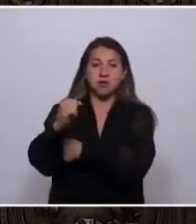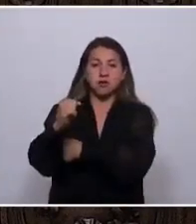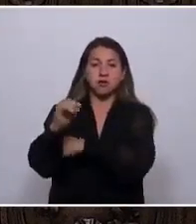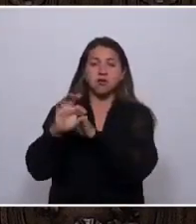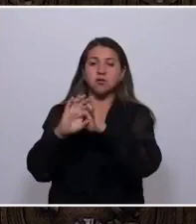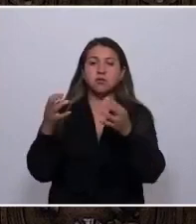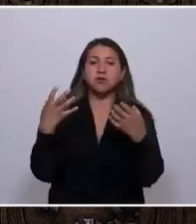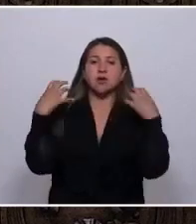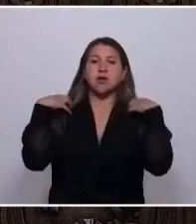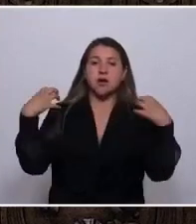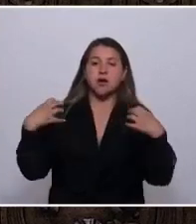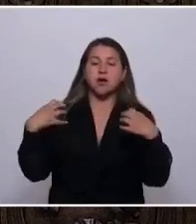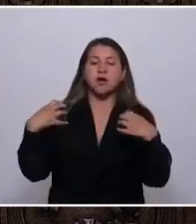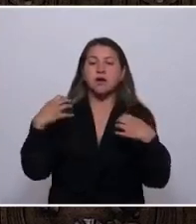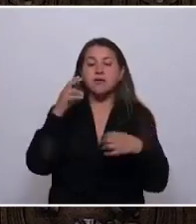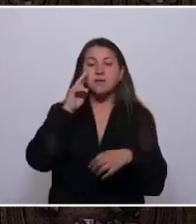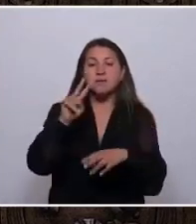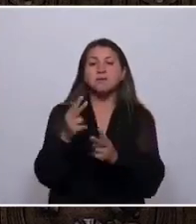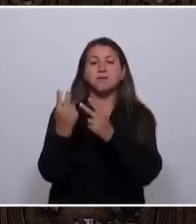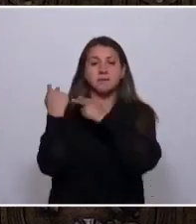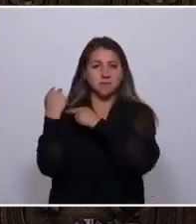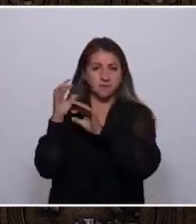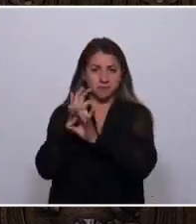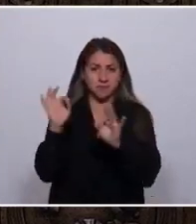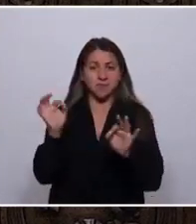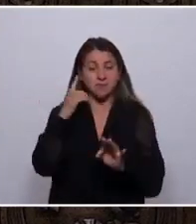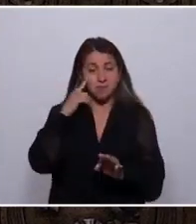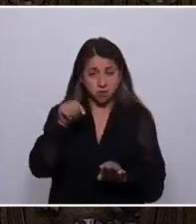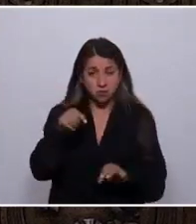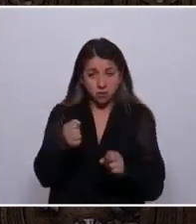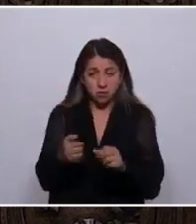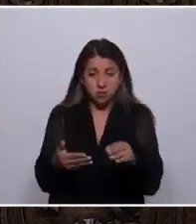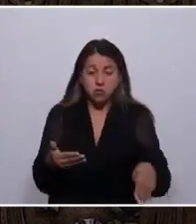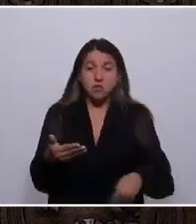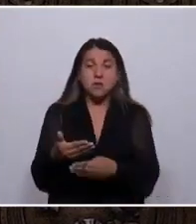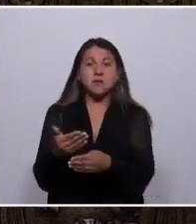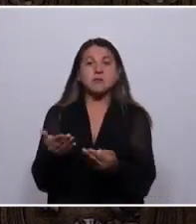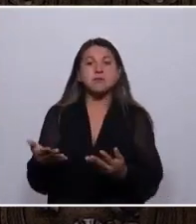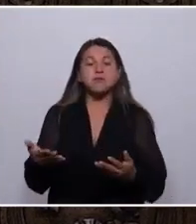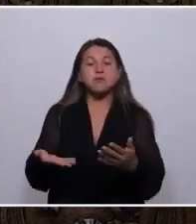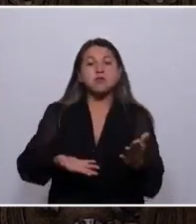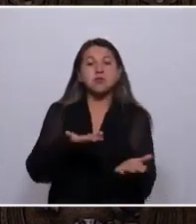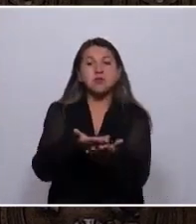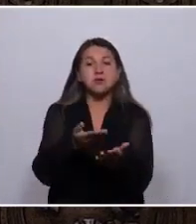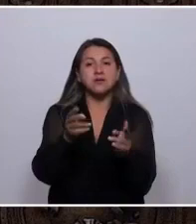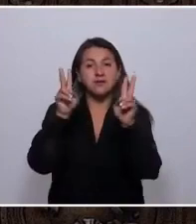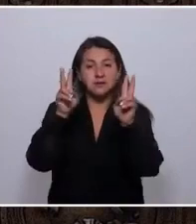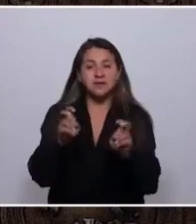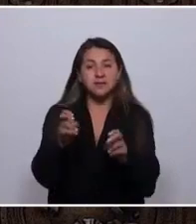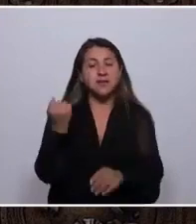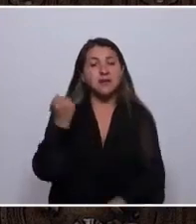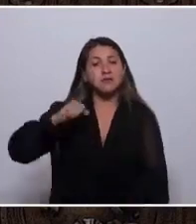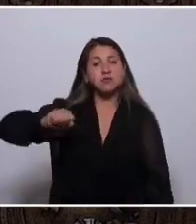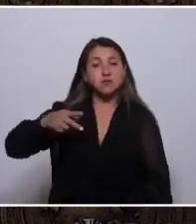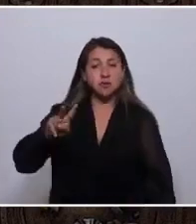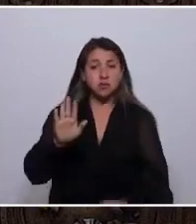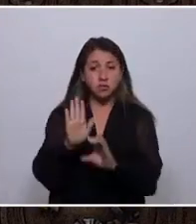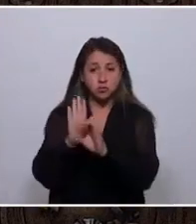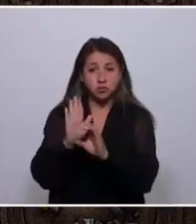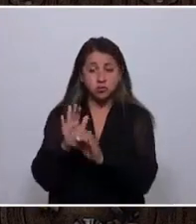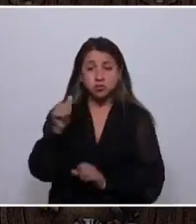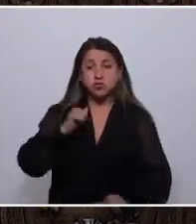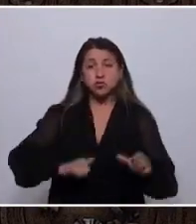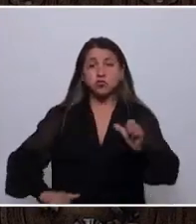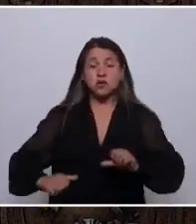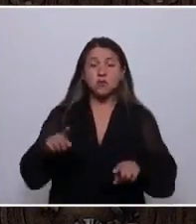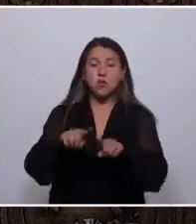del pasado. Hoy tenemos la posibilidad de concretar propuestas como aquellas de la Revolución Constituyente, y que no suframos una